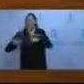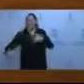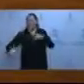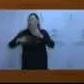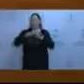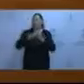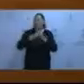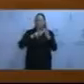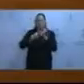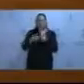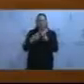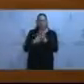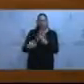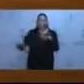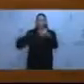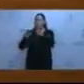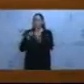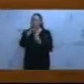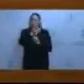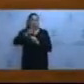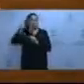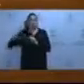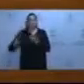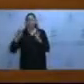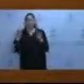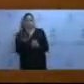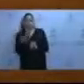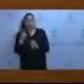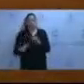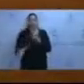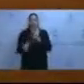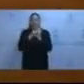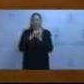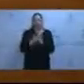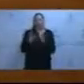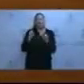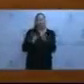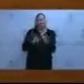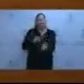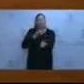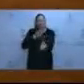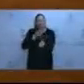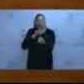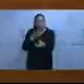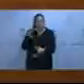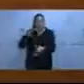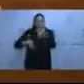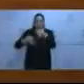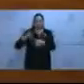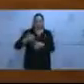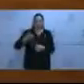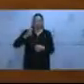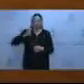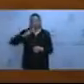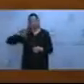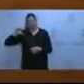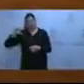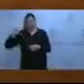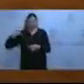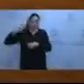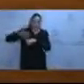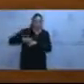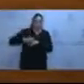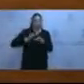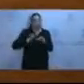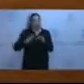no discriminación recogidos en la doctrina del Tribunal de Justicia de la Unión Europea. La medida no es